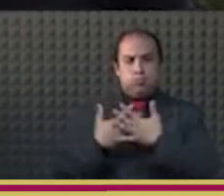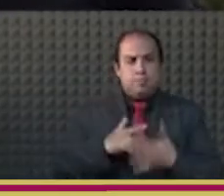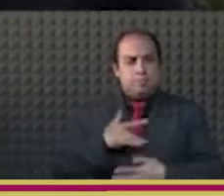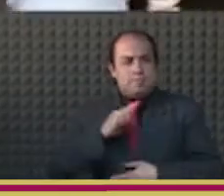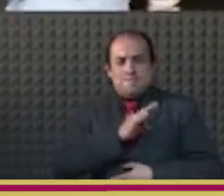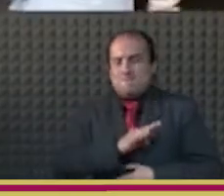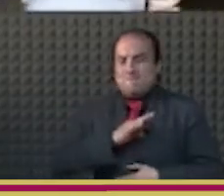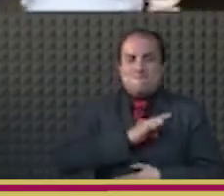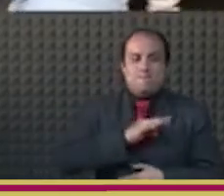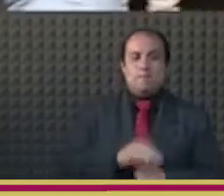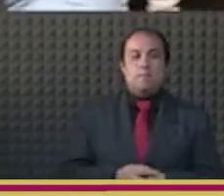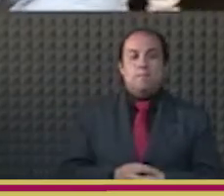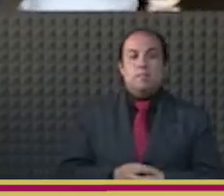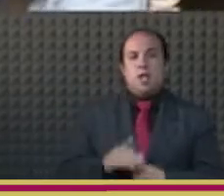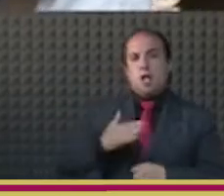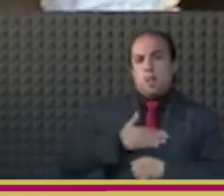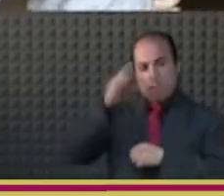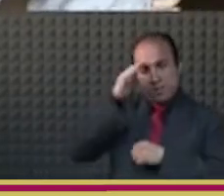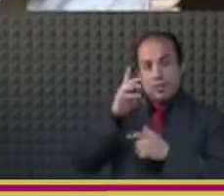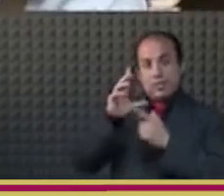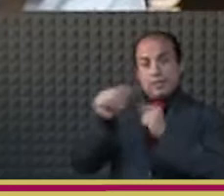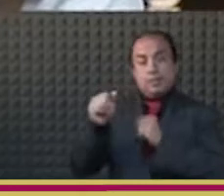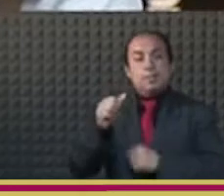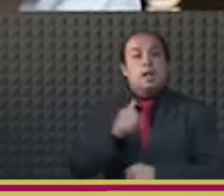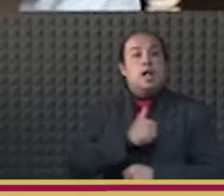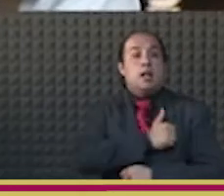feliz. Estaba considerando irme a Canadá.